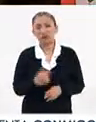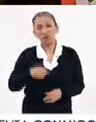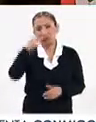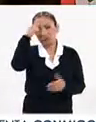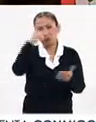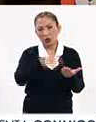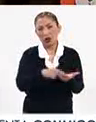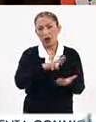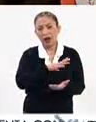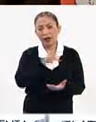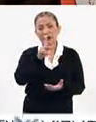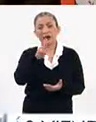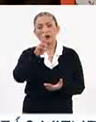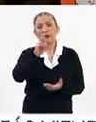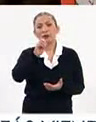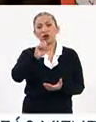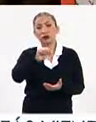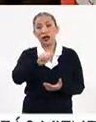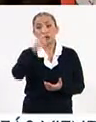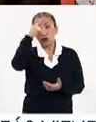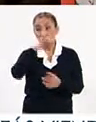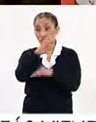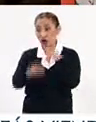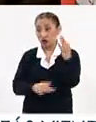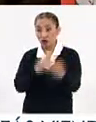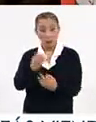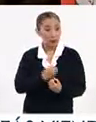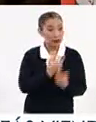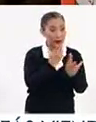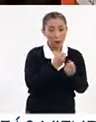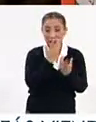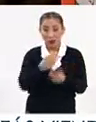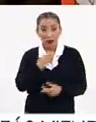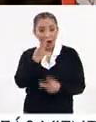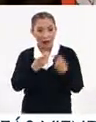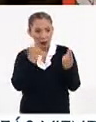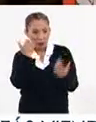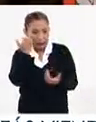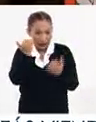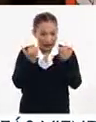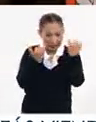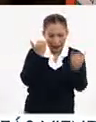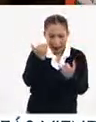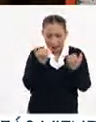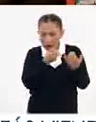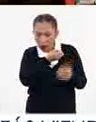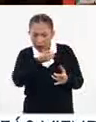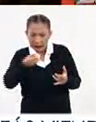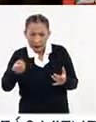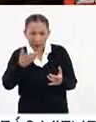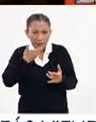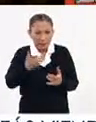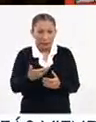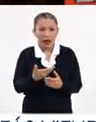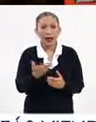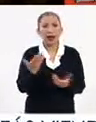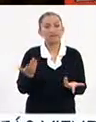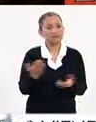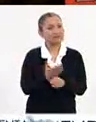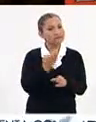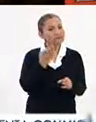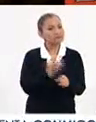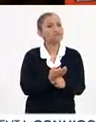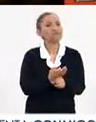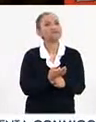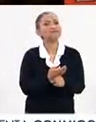creo que exista la prosa. Yo creo que todo es poesía. Cuando se trata de un lenguaje intencionado y organizado de una manera